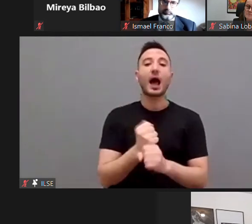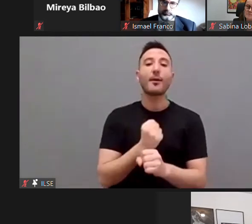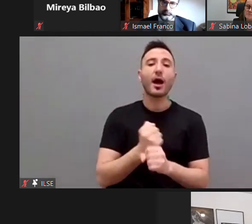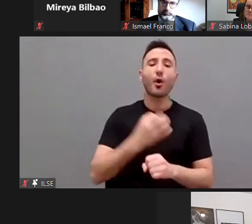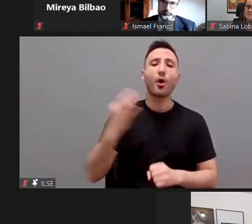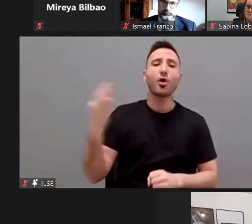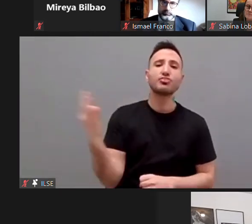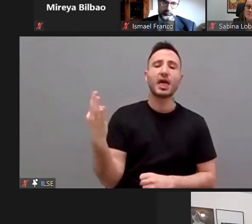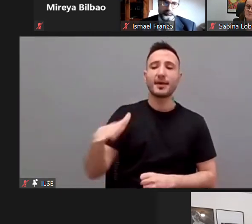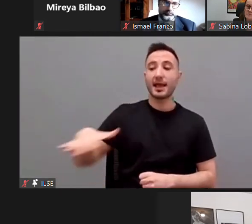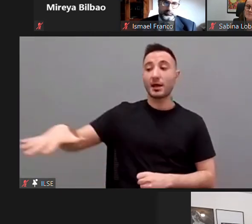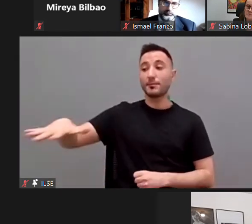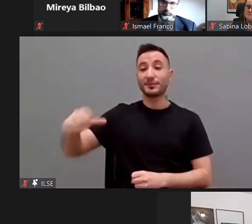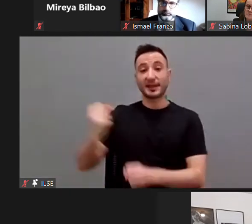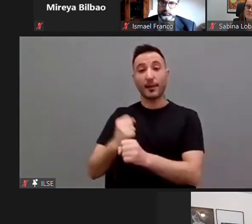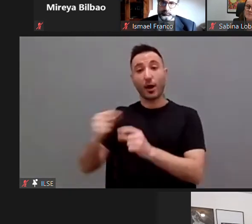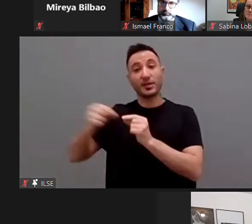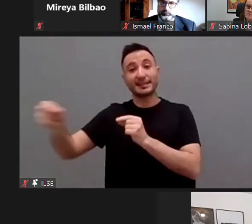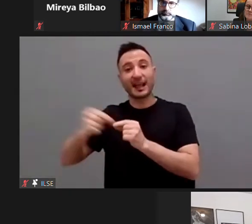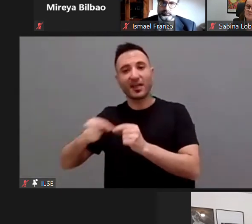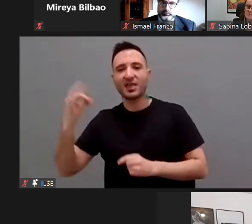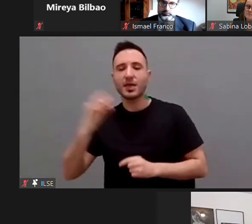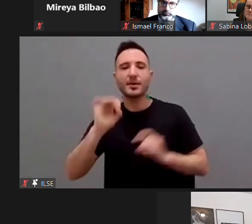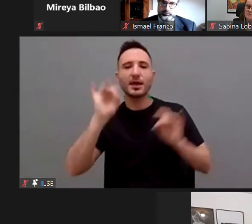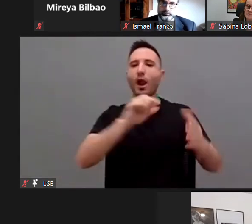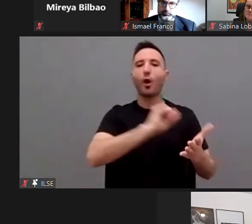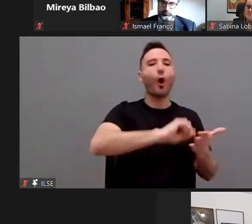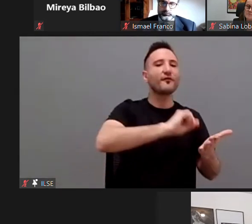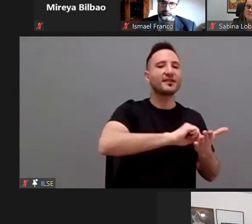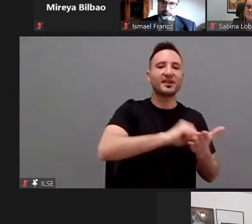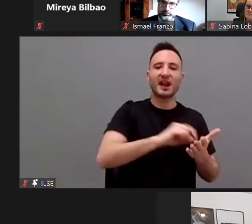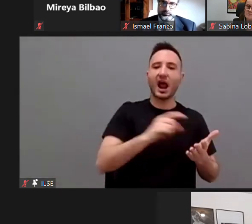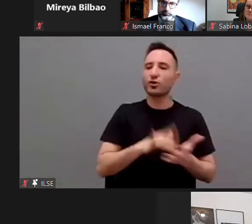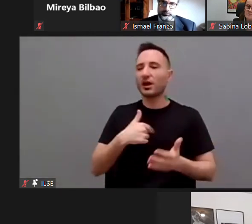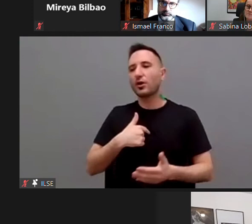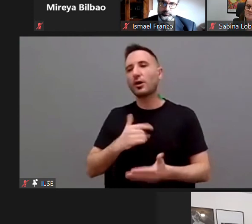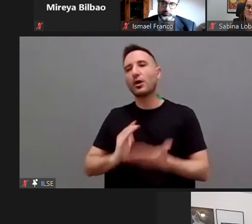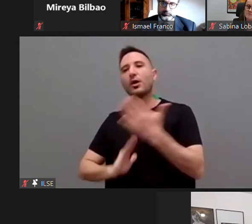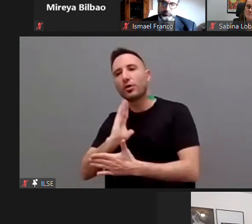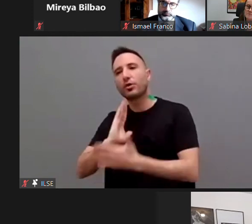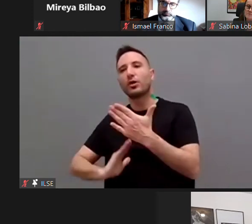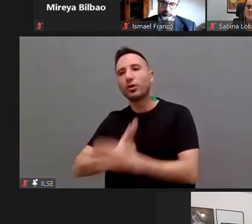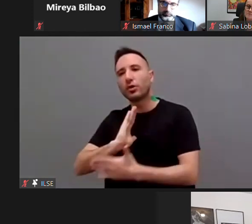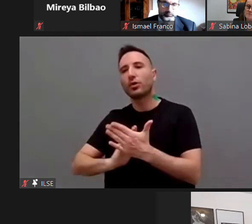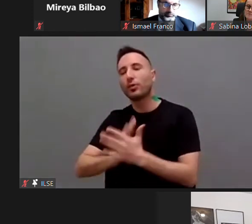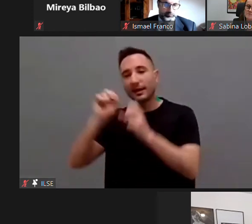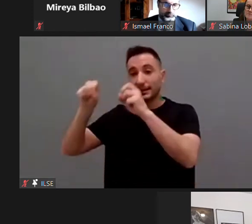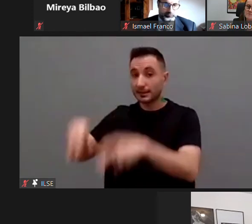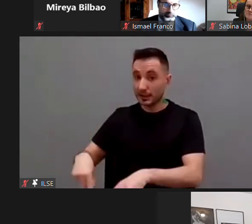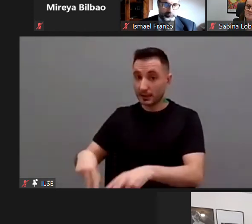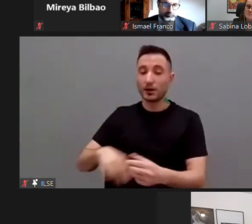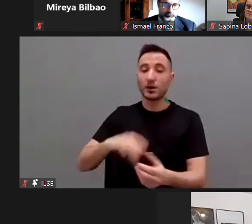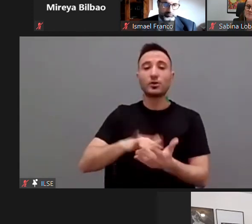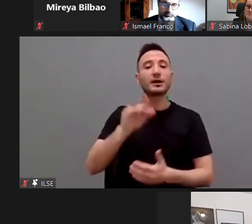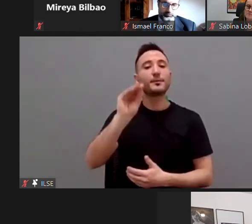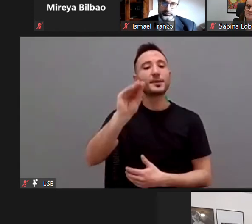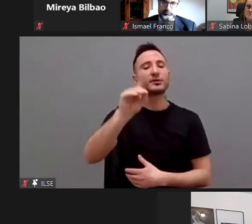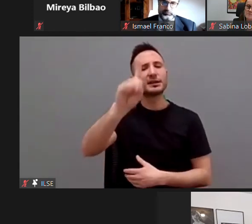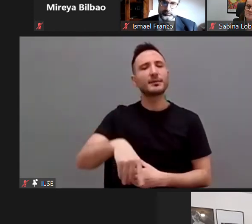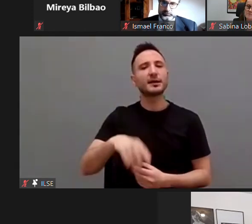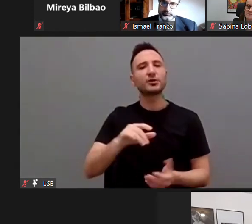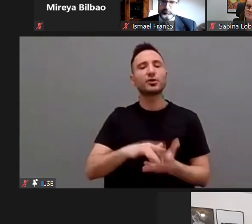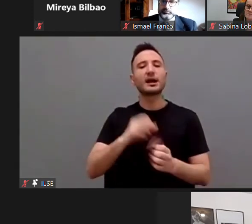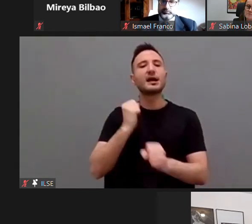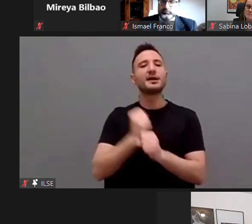vez. ¿No creéis que el problema está en los horarios de los trabajos, sea teletrabajo o sea presencial? Con un horario más concentrado, los